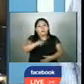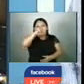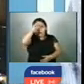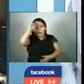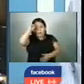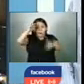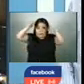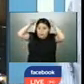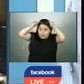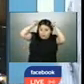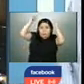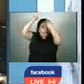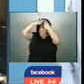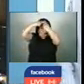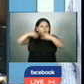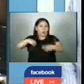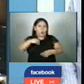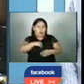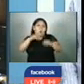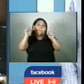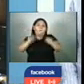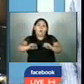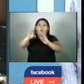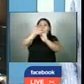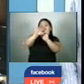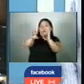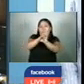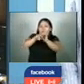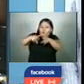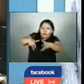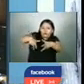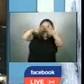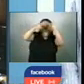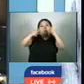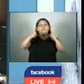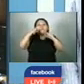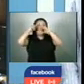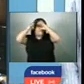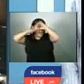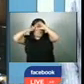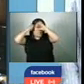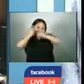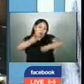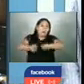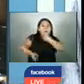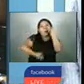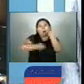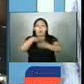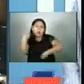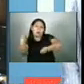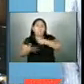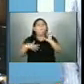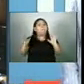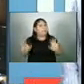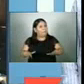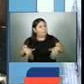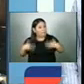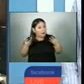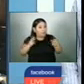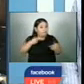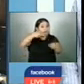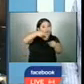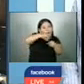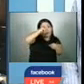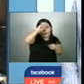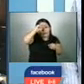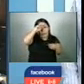puede enviar su currículum vitae y puede enviar ese video de un minuto en el cual exprese por qué tiene ese interés de formar parte o de atender el